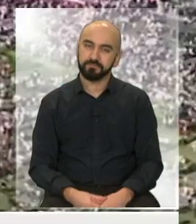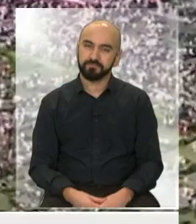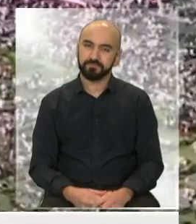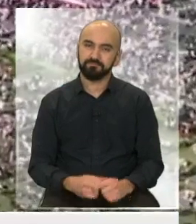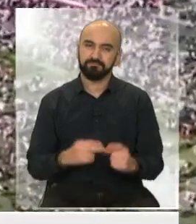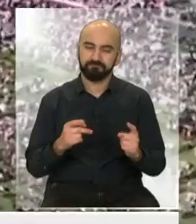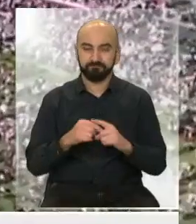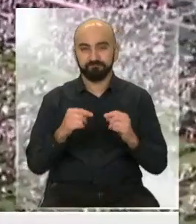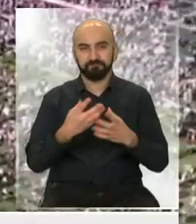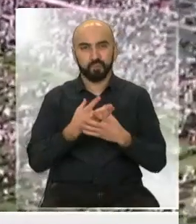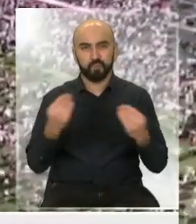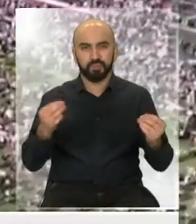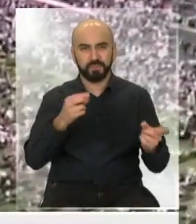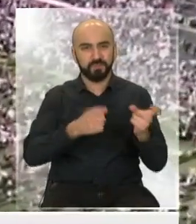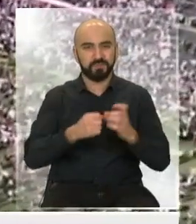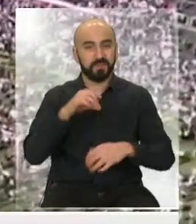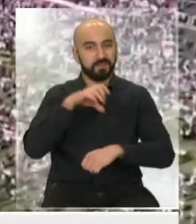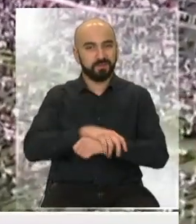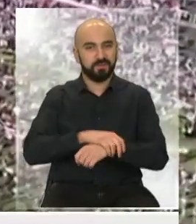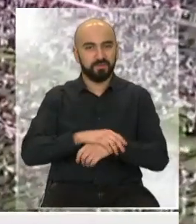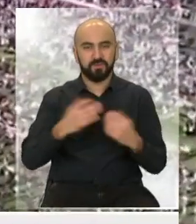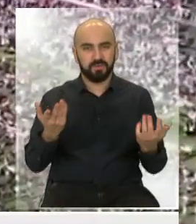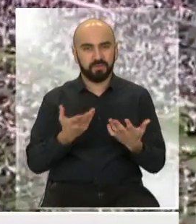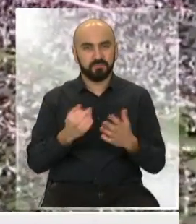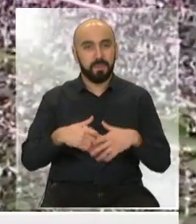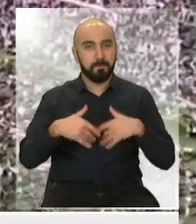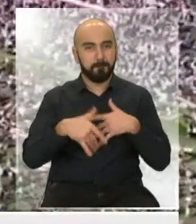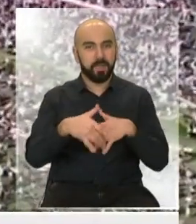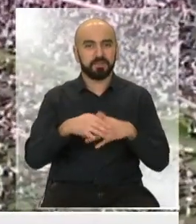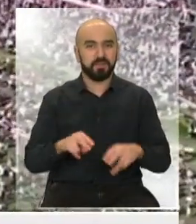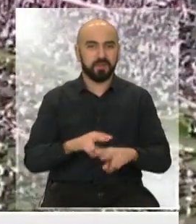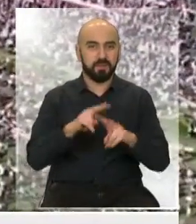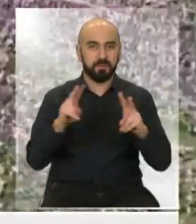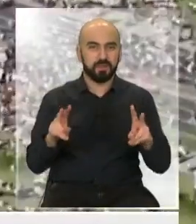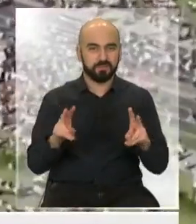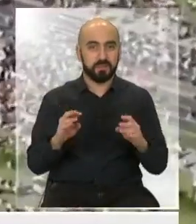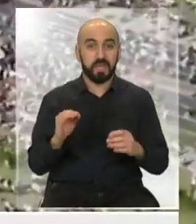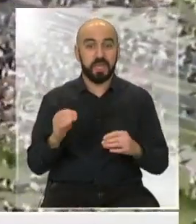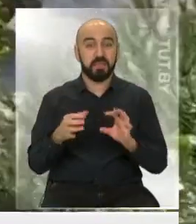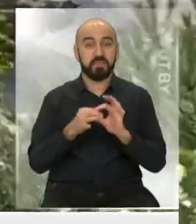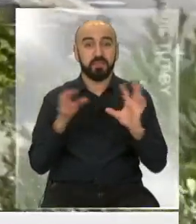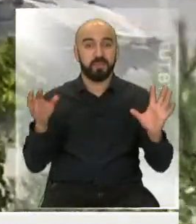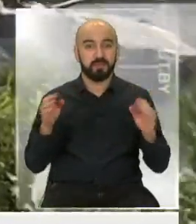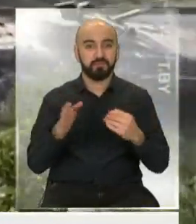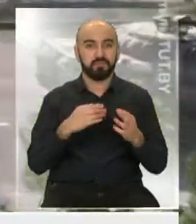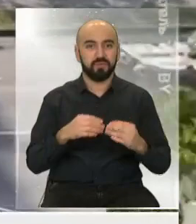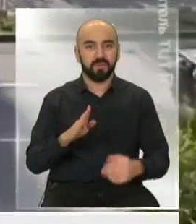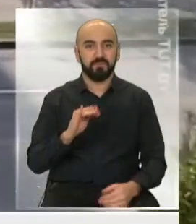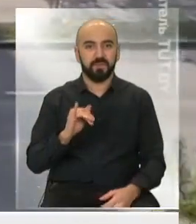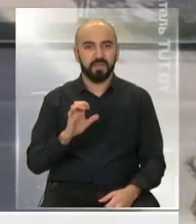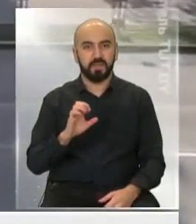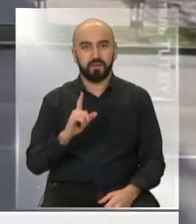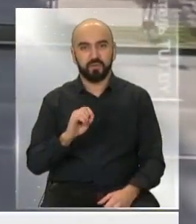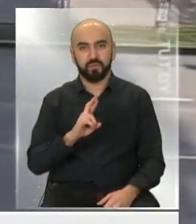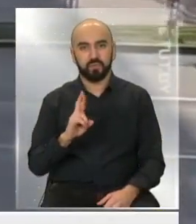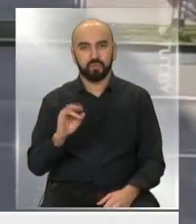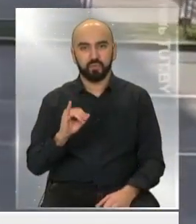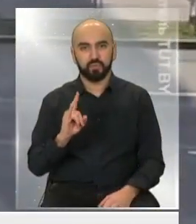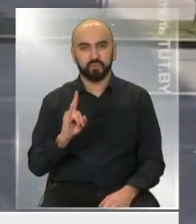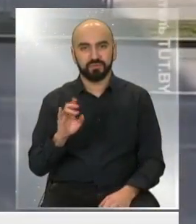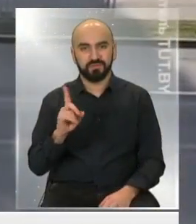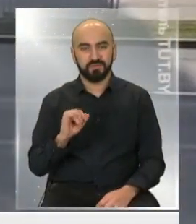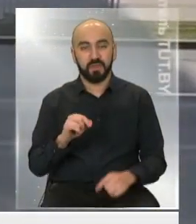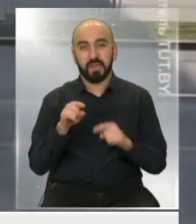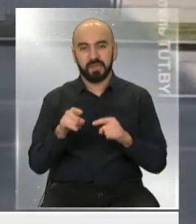Con un centenar de detenidos terminó la Marcha de la Paz y la Independencia en Bielorrusia. Una convocatoria que fue anunciada